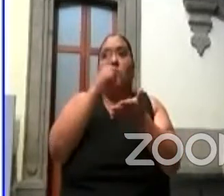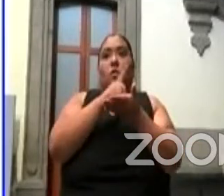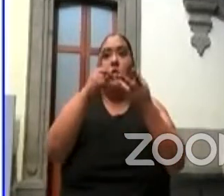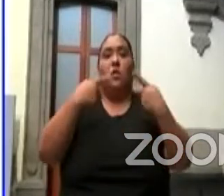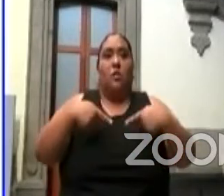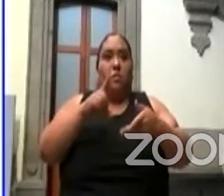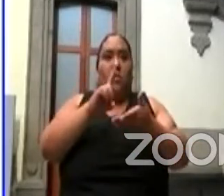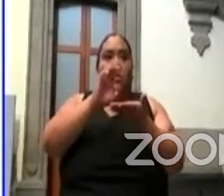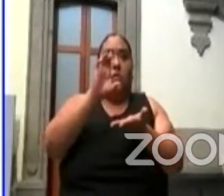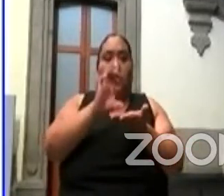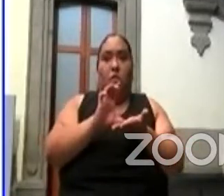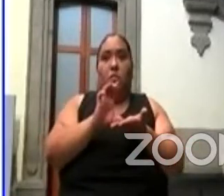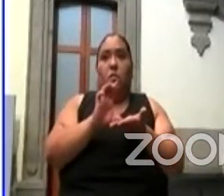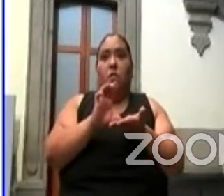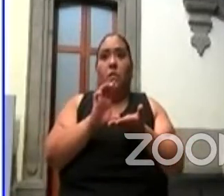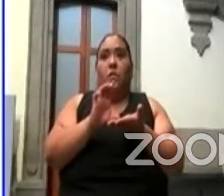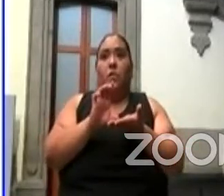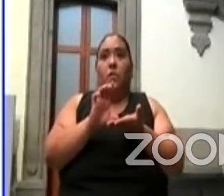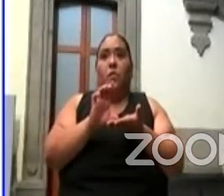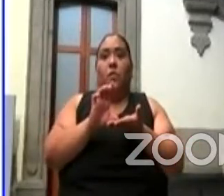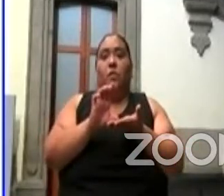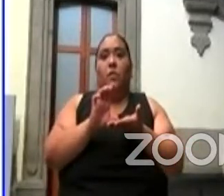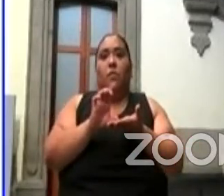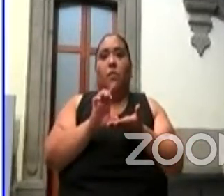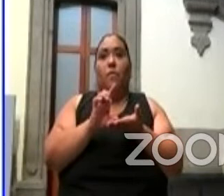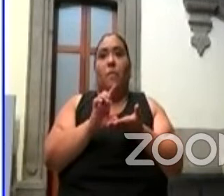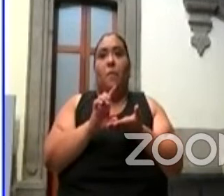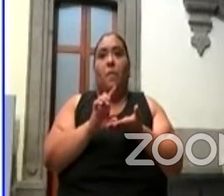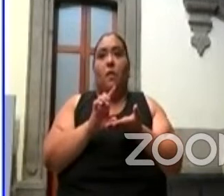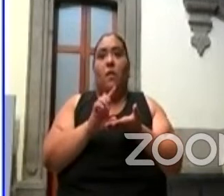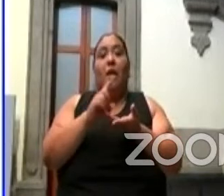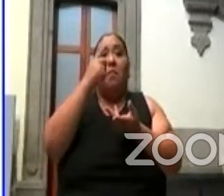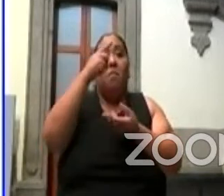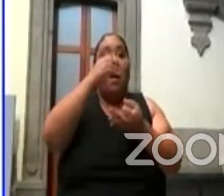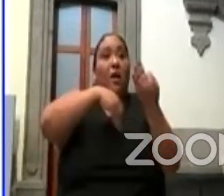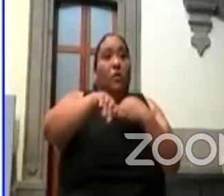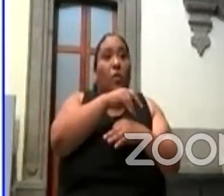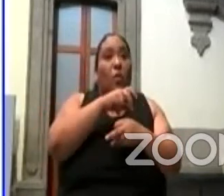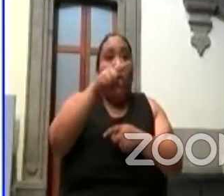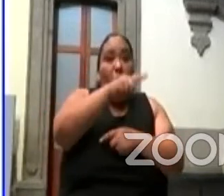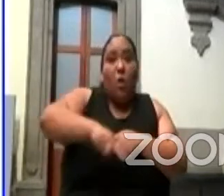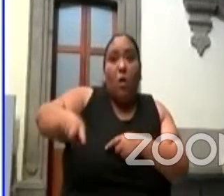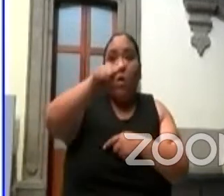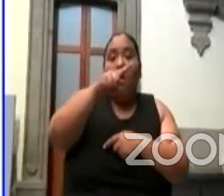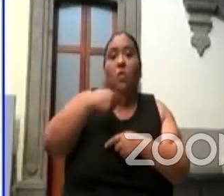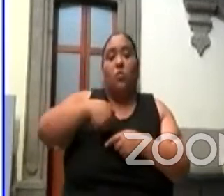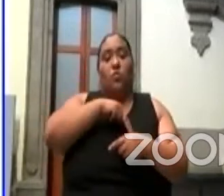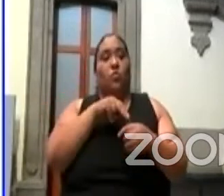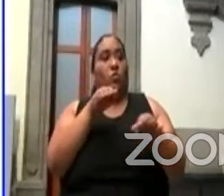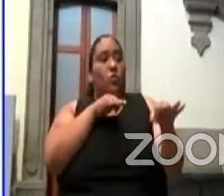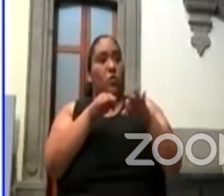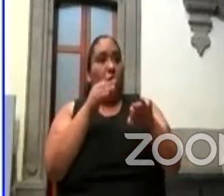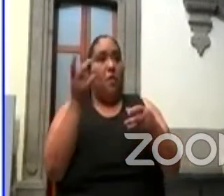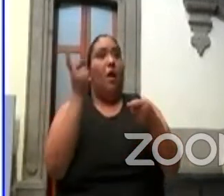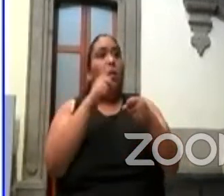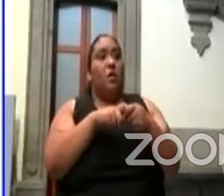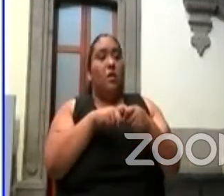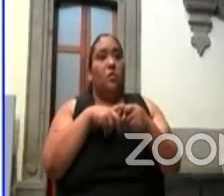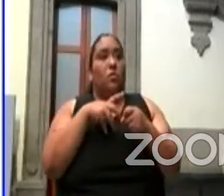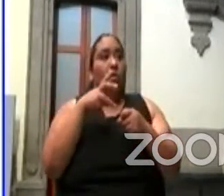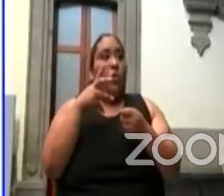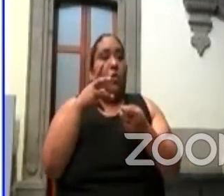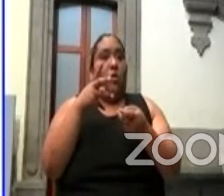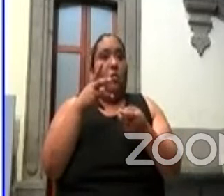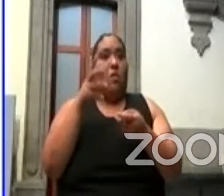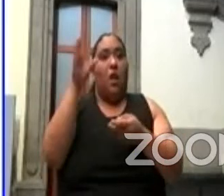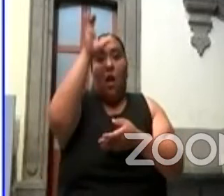de las Personas con Discapacidad. Para ello, estamos trabajando en la toma de conciencia a través